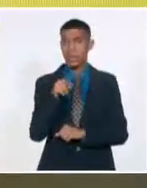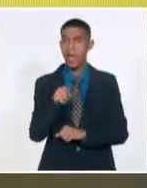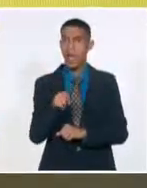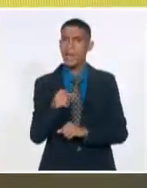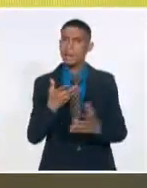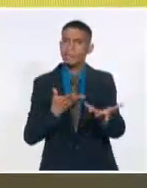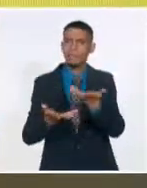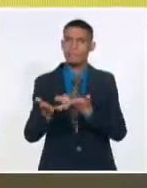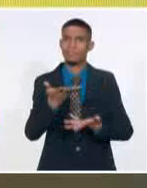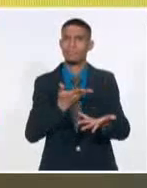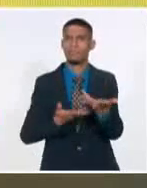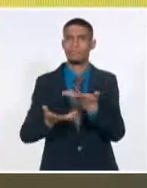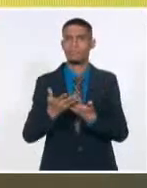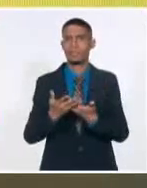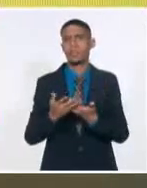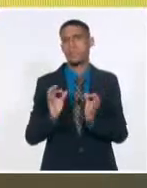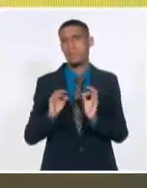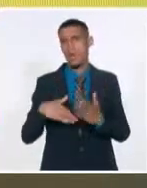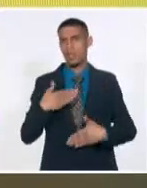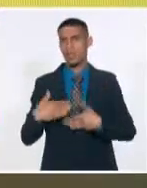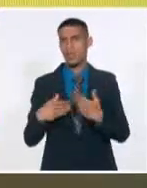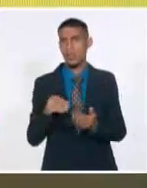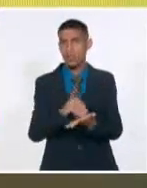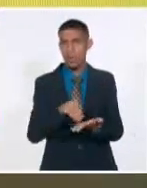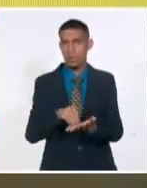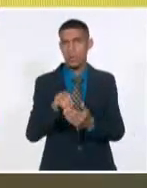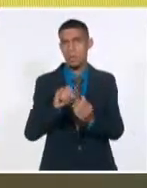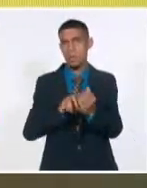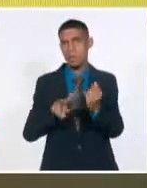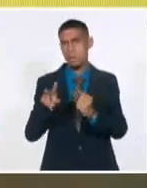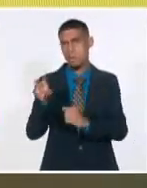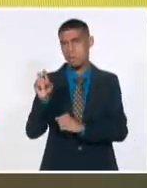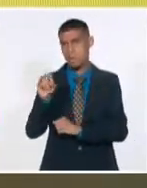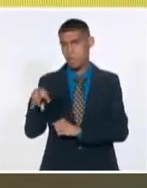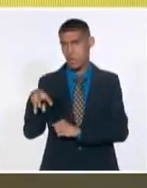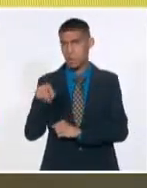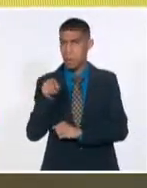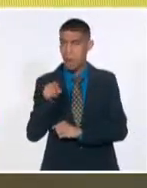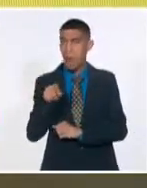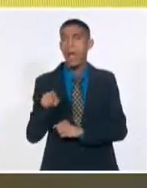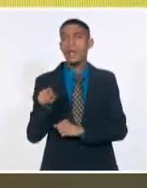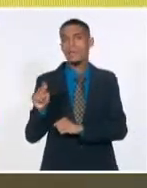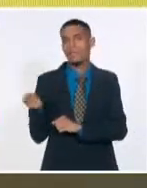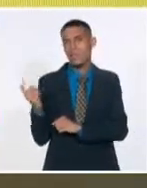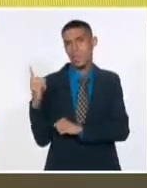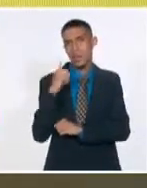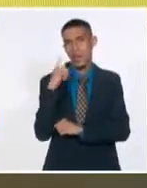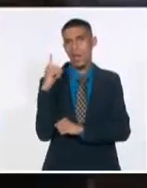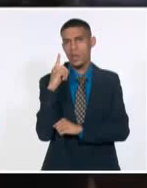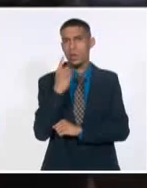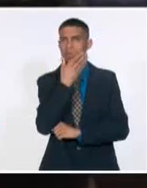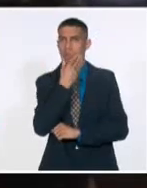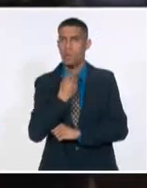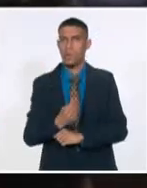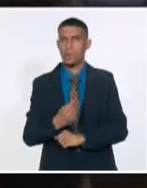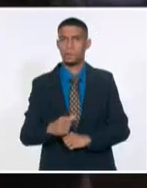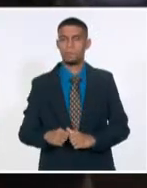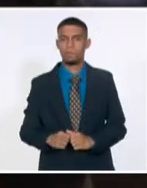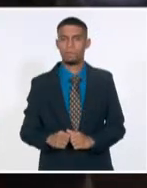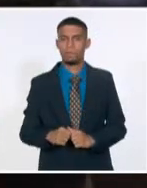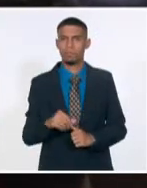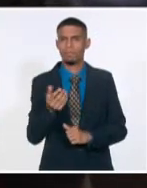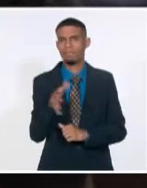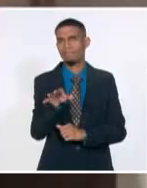Vuelta Abajo. La cita que se realiza en Pinar del Río se dedica a la realización radial destinada al público joven. Cerca de